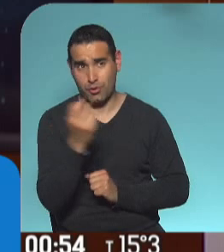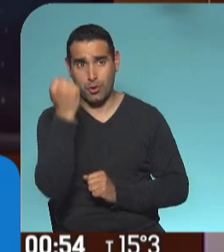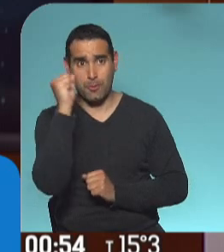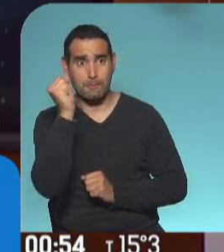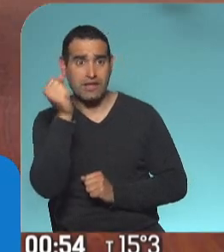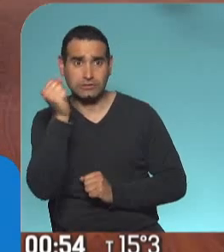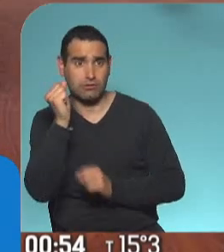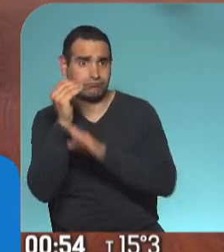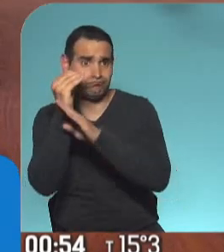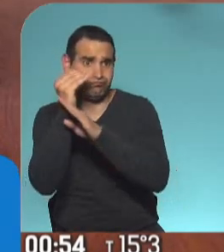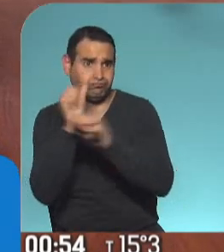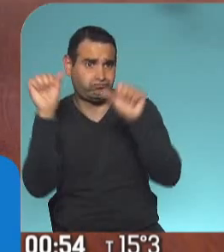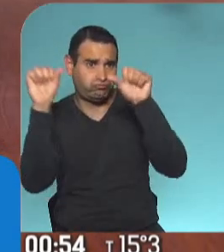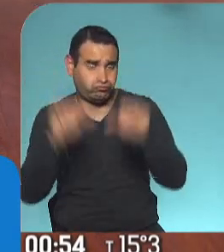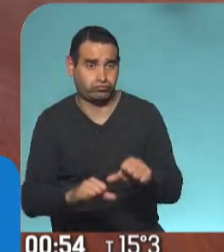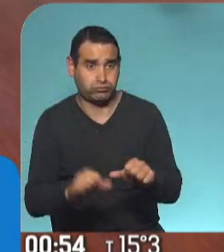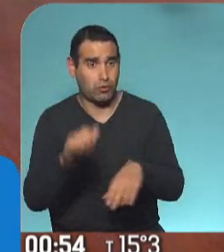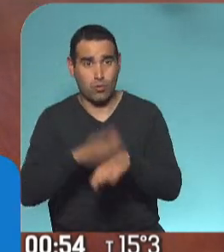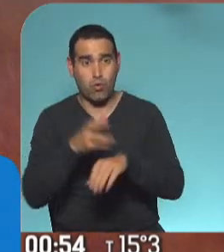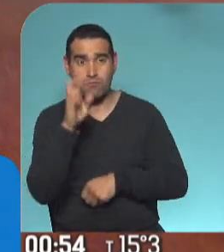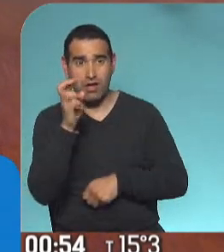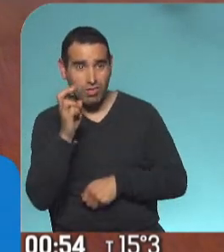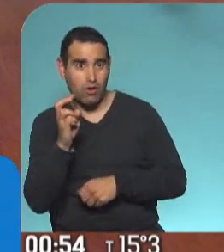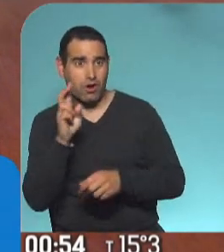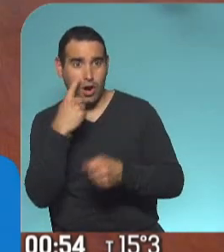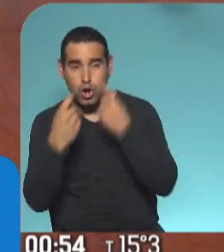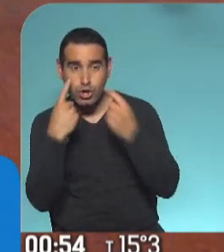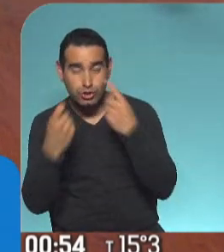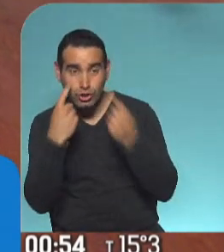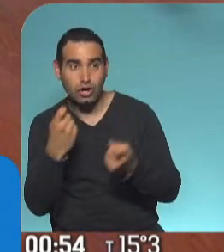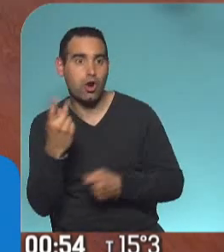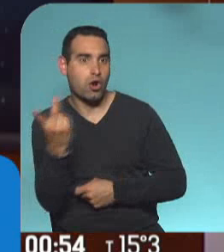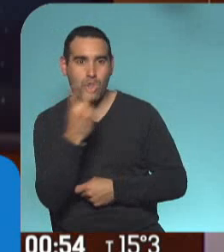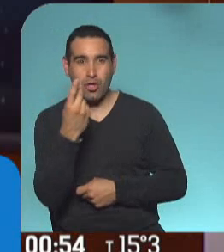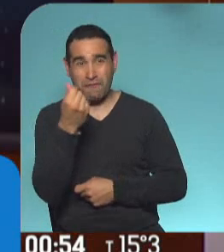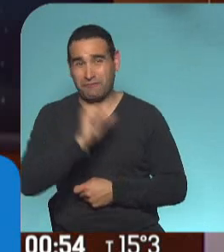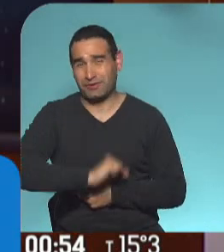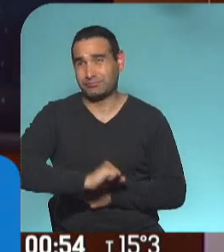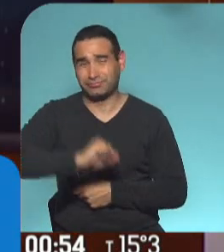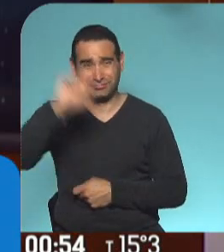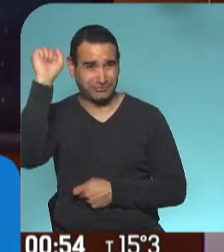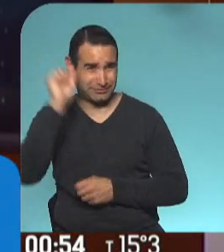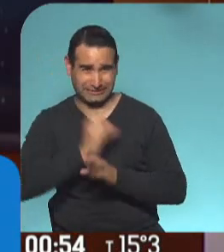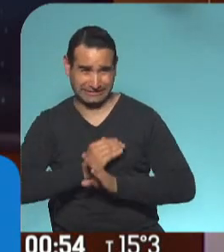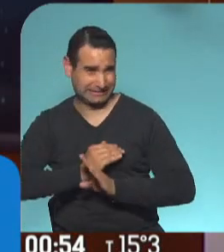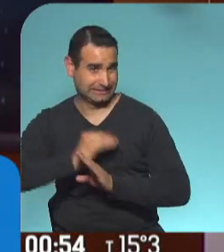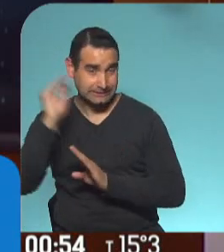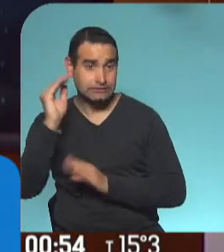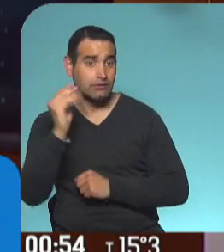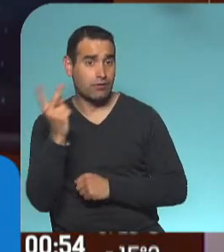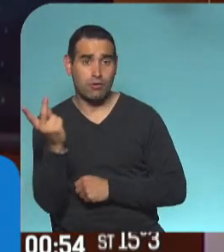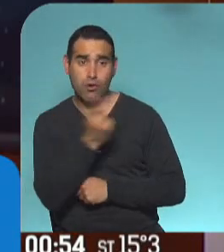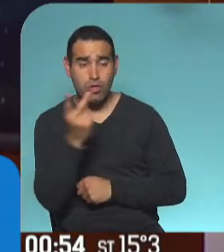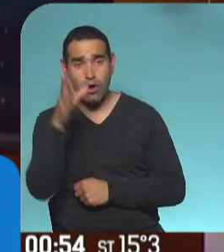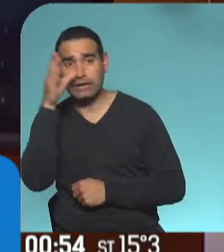cepo los dos no crecieron los dos tuvieron un proceso inflacionario altísimo y los dos no lo